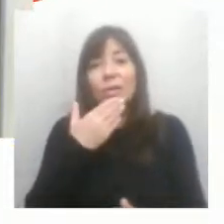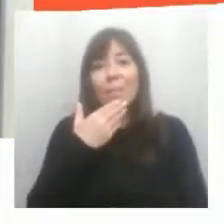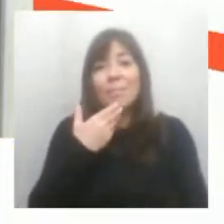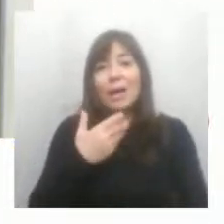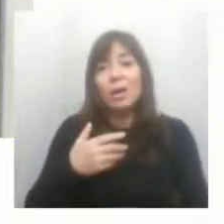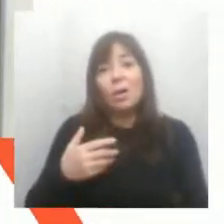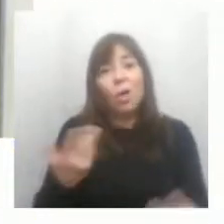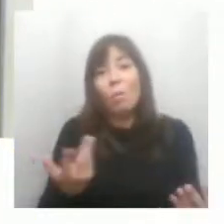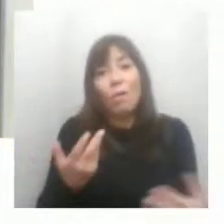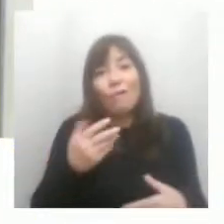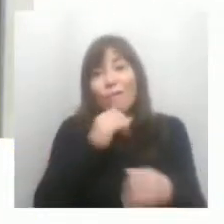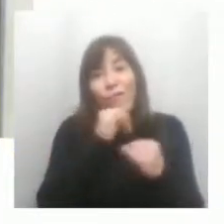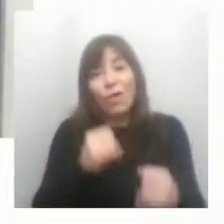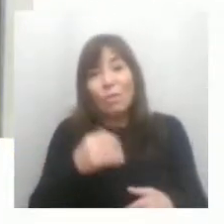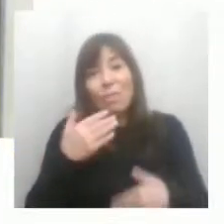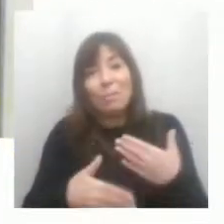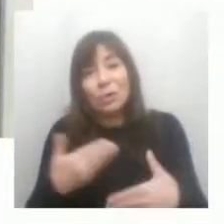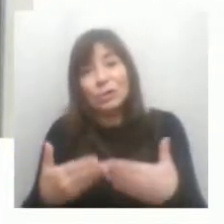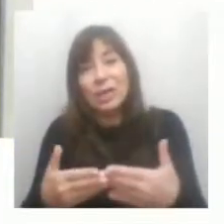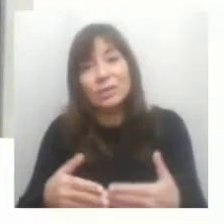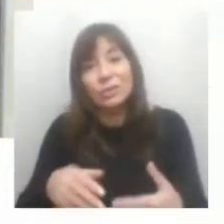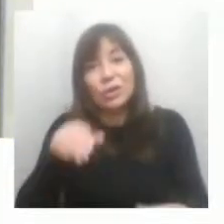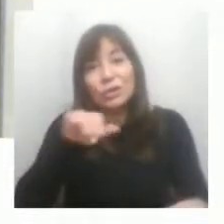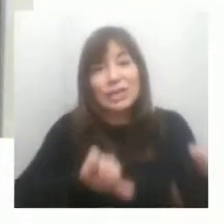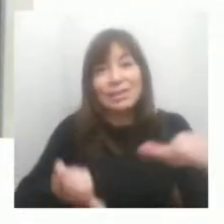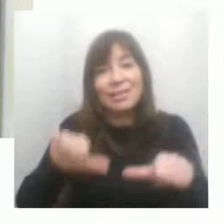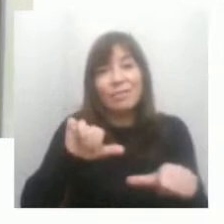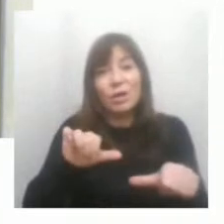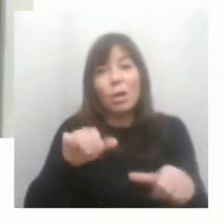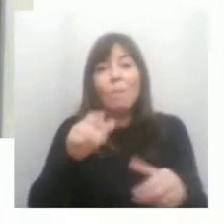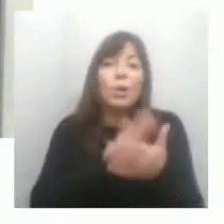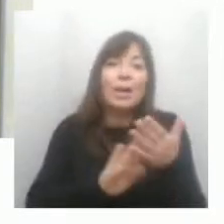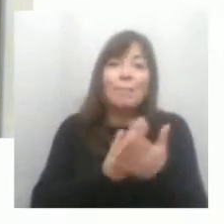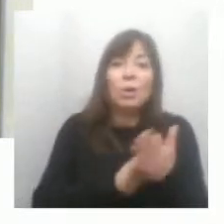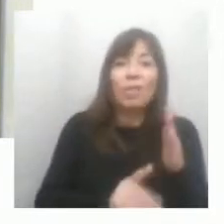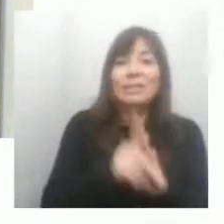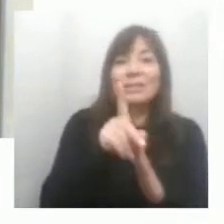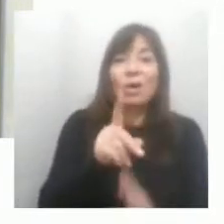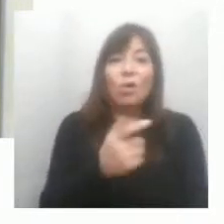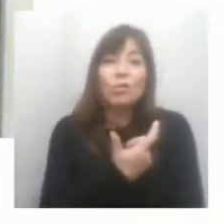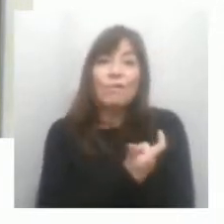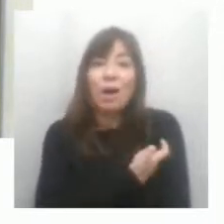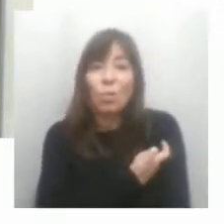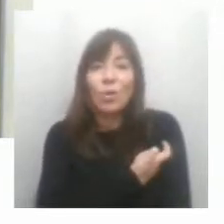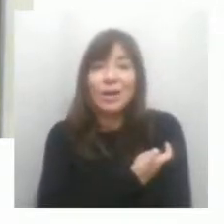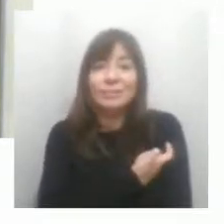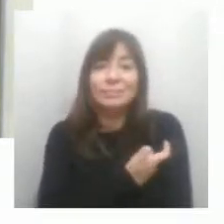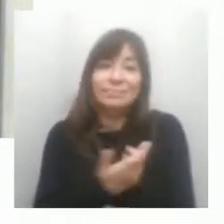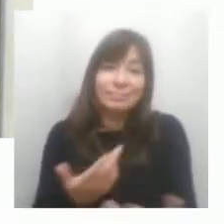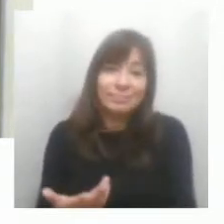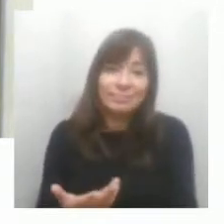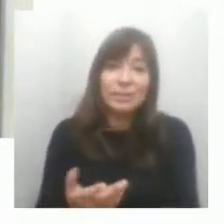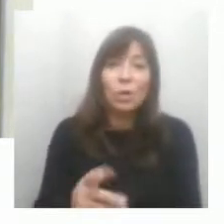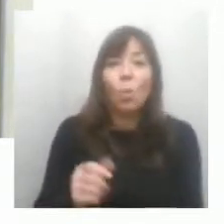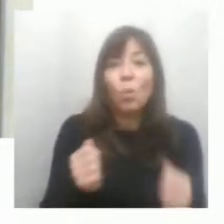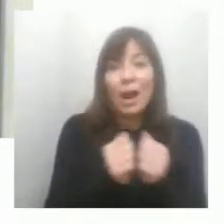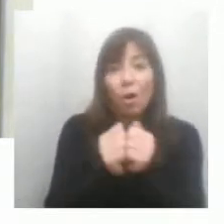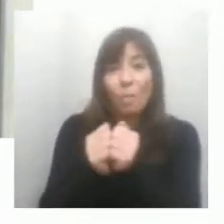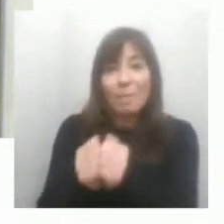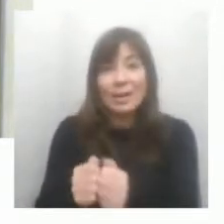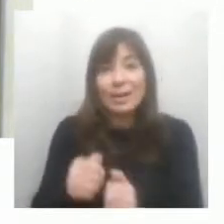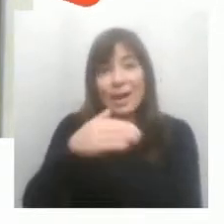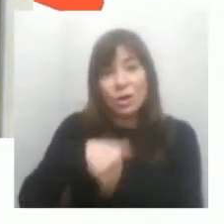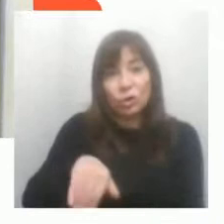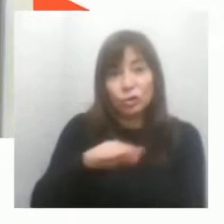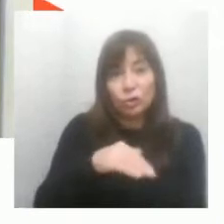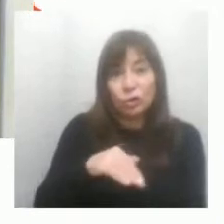procesos científicos, por ejemplo, no sé, el desarrollo de una vacuna, por ejemplo. Y una compañera de nosotros quería contarnos un poco, ella es la